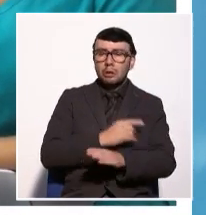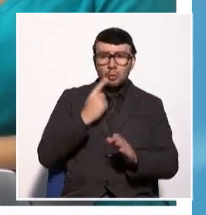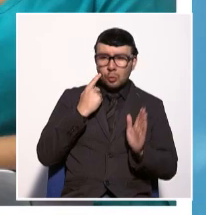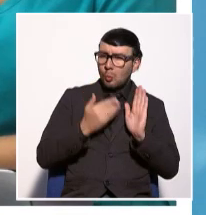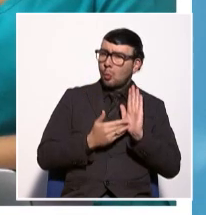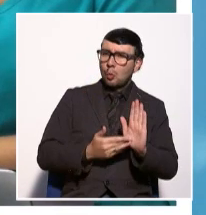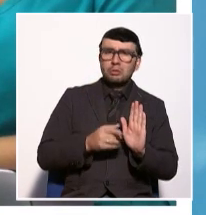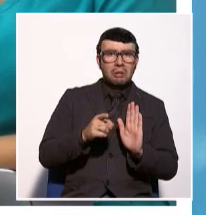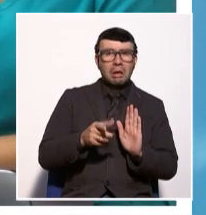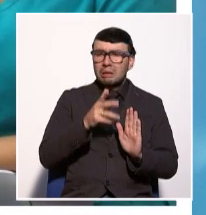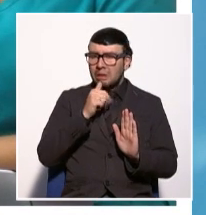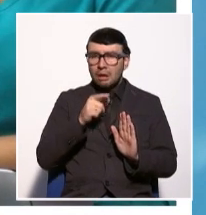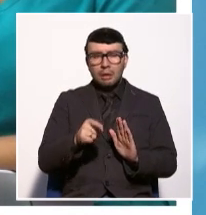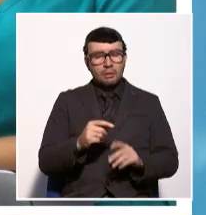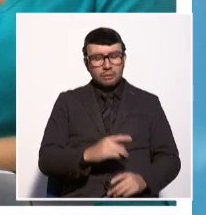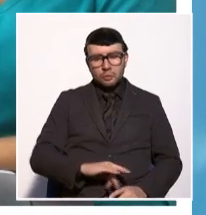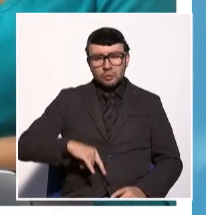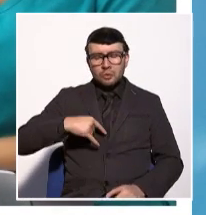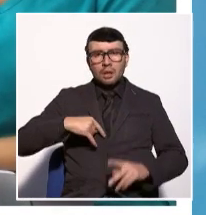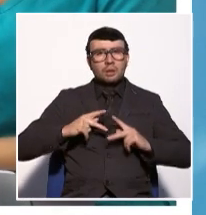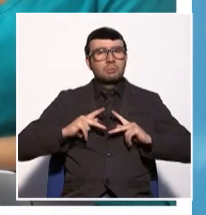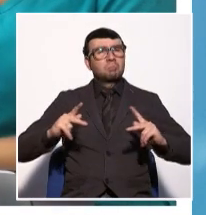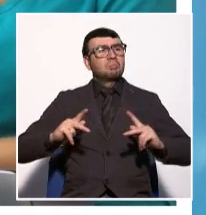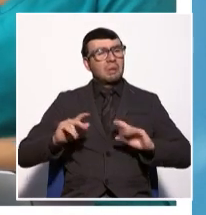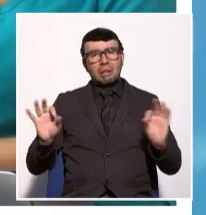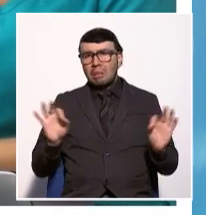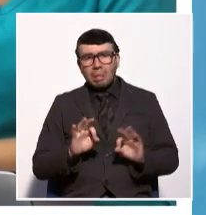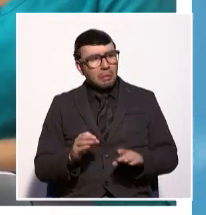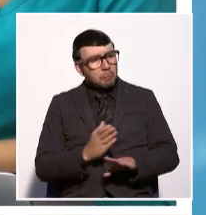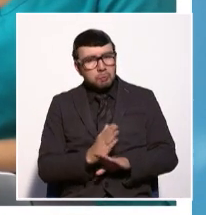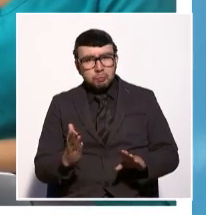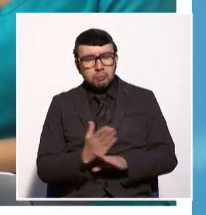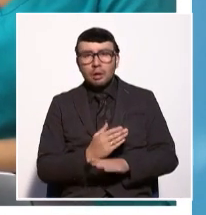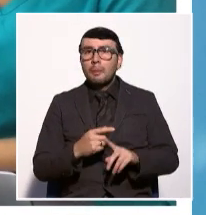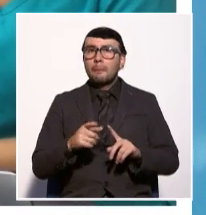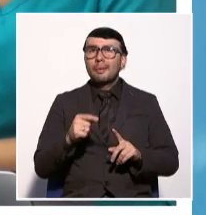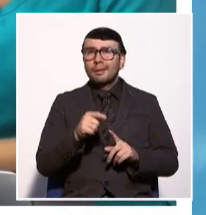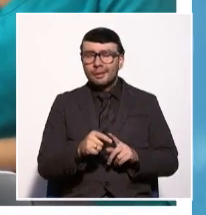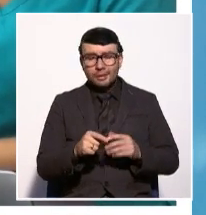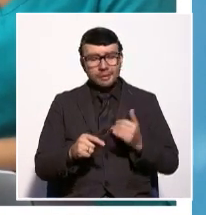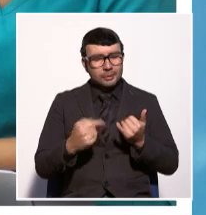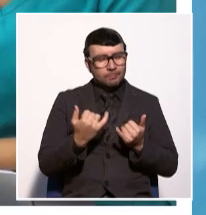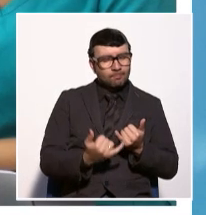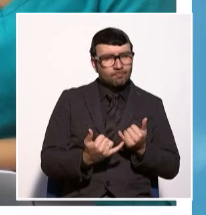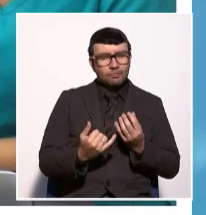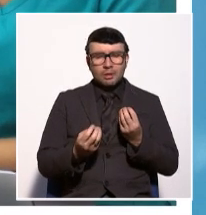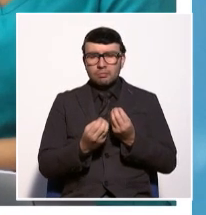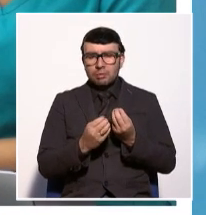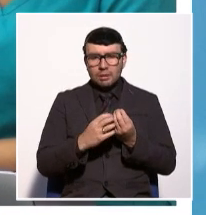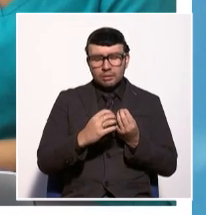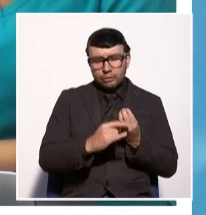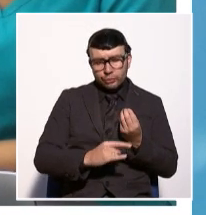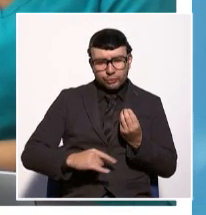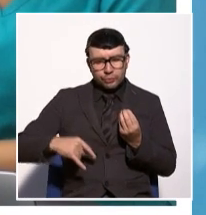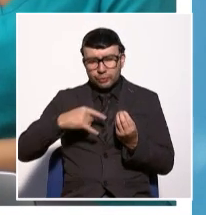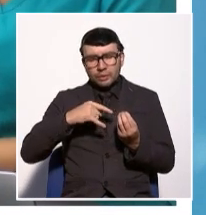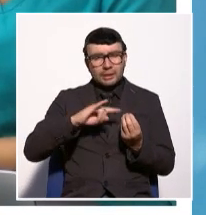compromiso pulmonar el encuentro tampoco pero si había unas metas incalculables es perentoria